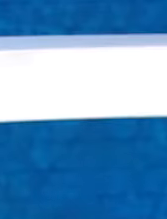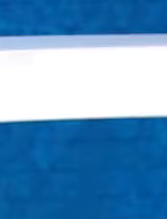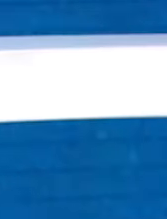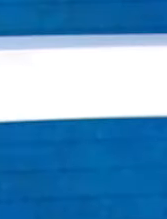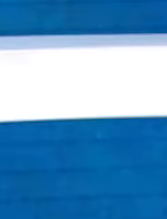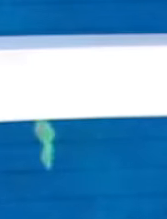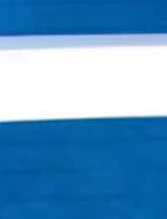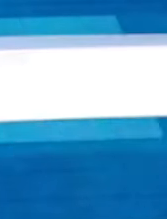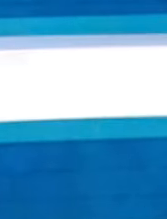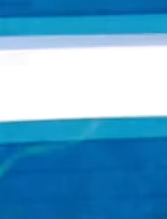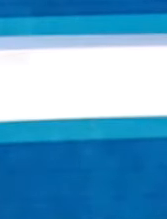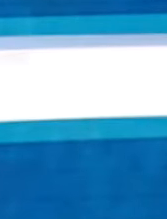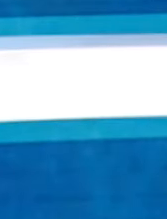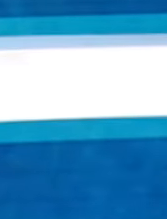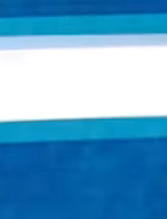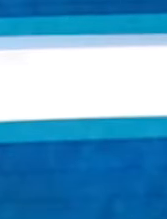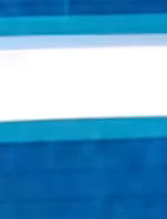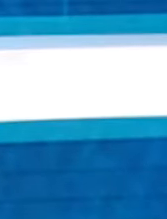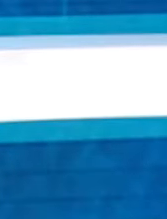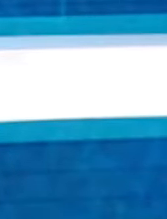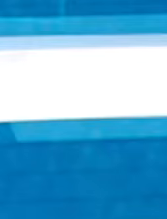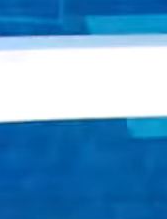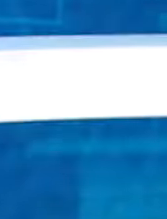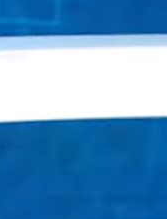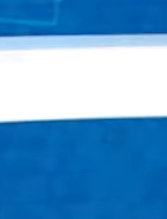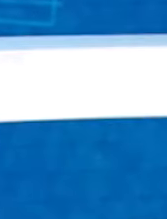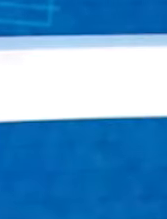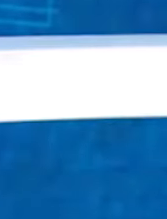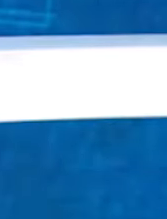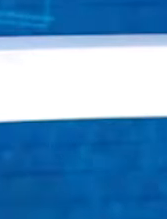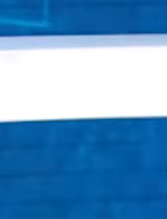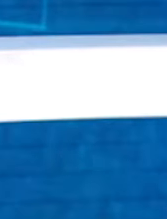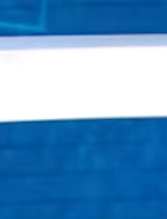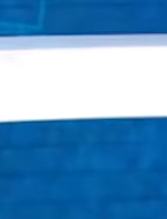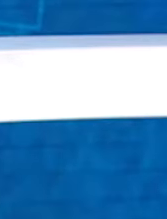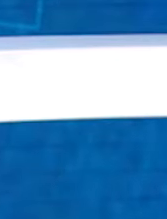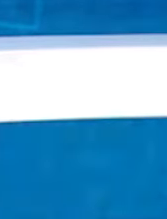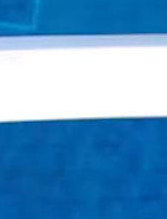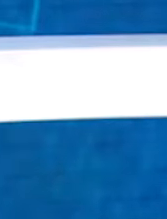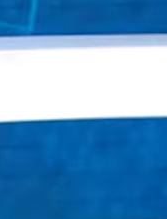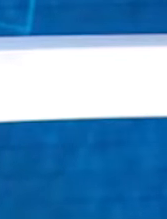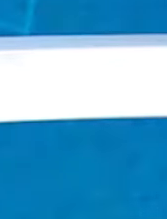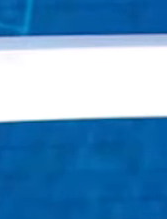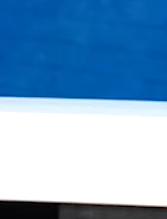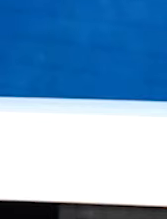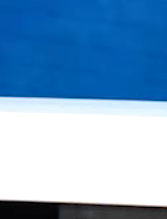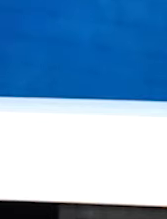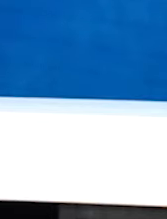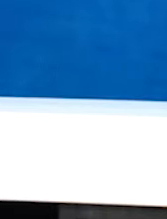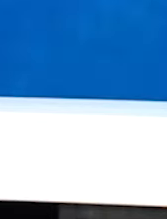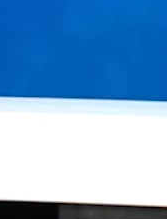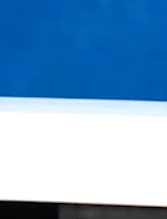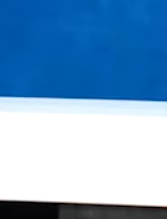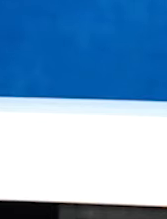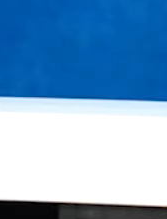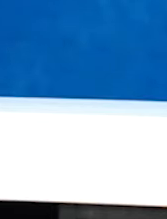y de política vamos a hablar esta noche en vivo aquí en lado B en la pantalla de TV ciudad con el senador electo del partido Nacional Carlos Camí Cómo estás Carlos un gusto recibirte